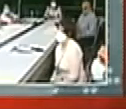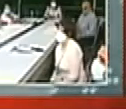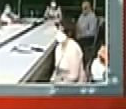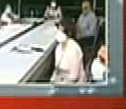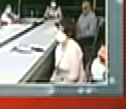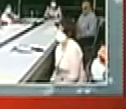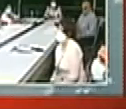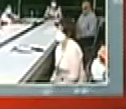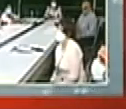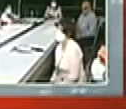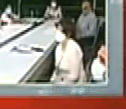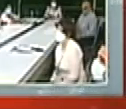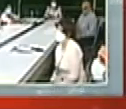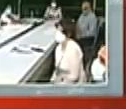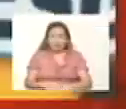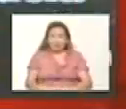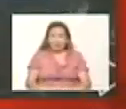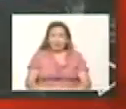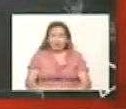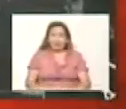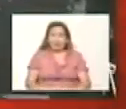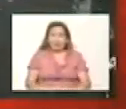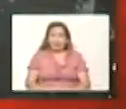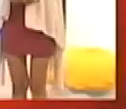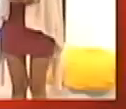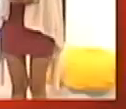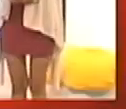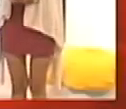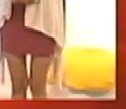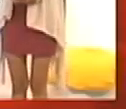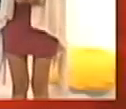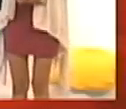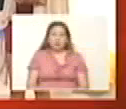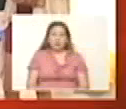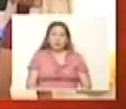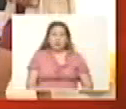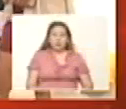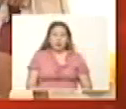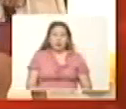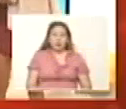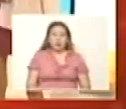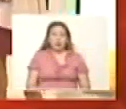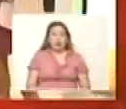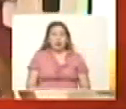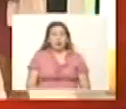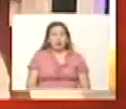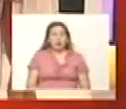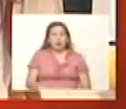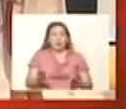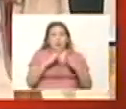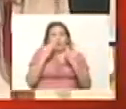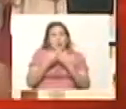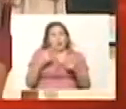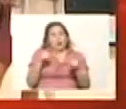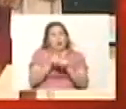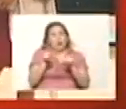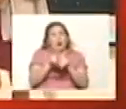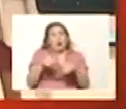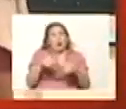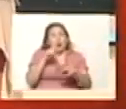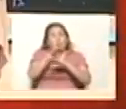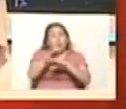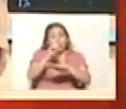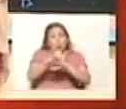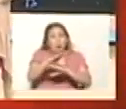venido trabajando en eso. Entonces, desde el punto de vista académico, nosotros hemos trabajado para tener una visión de los contenidos durante todo el año, luego